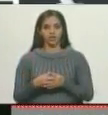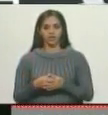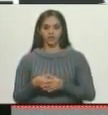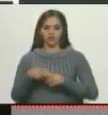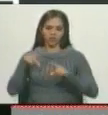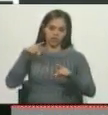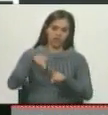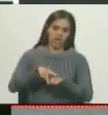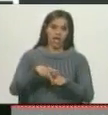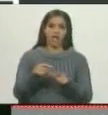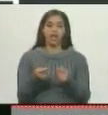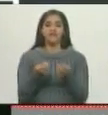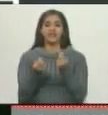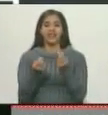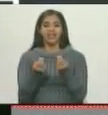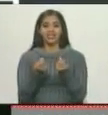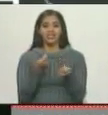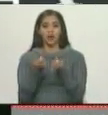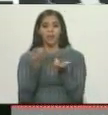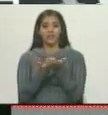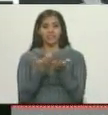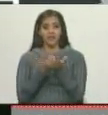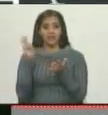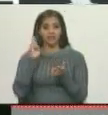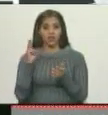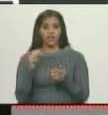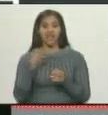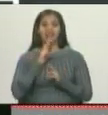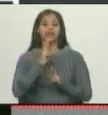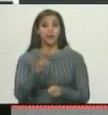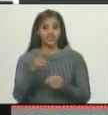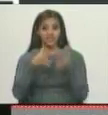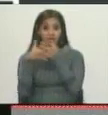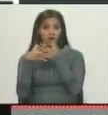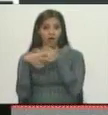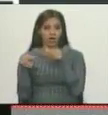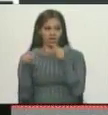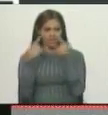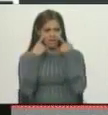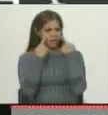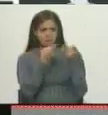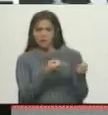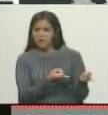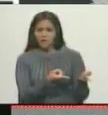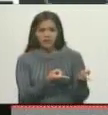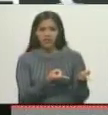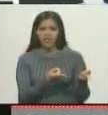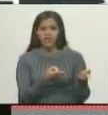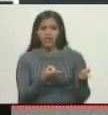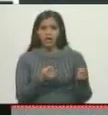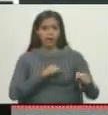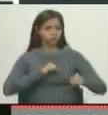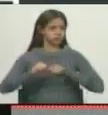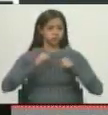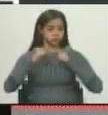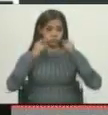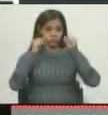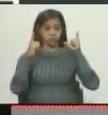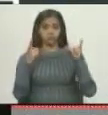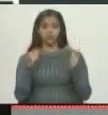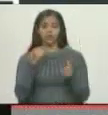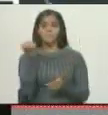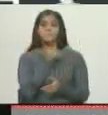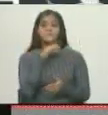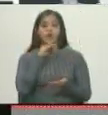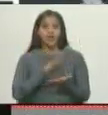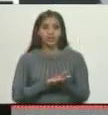comercial contra Venezuela. La respuesta del gobierno de Estados Unidos frente a una crisis inmensa, una conmoción nacional que hubo por estos asesinatos,